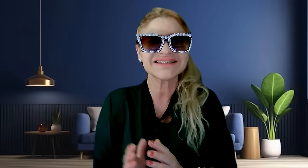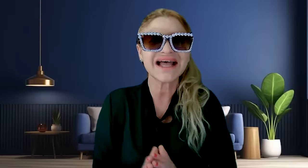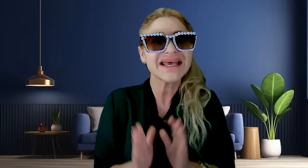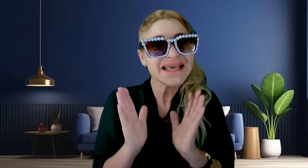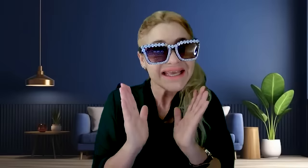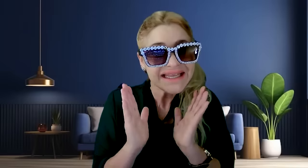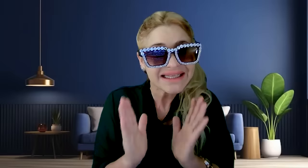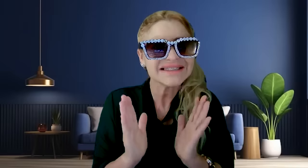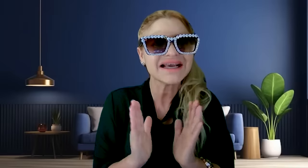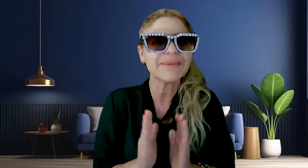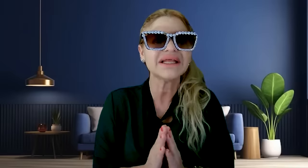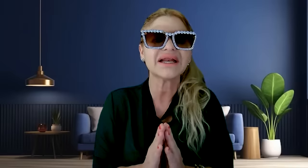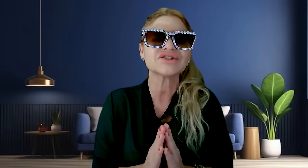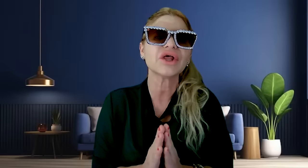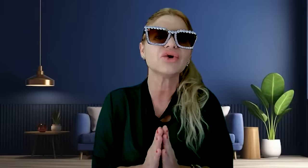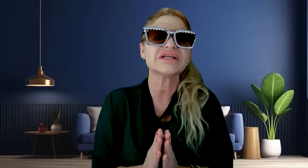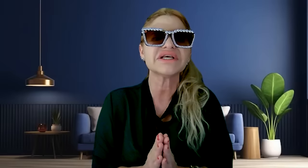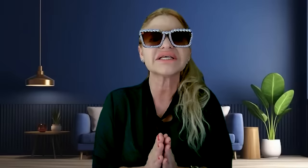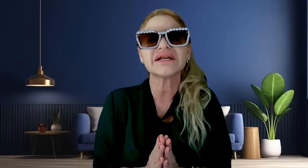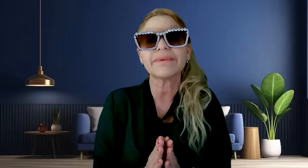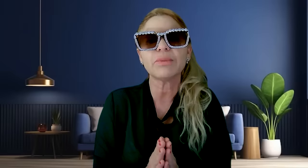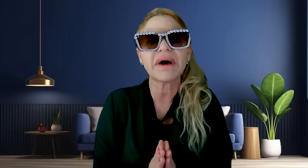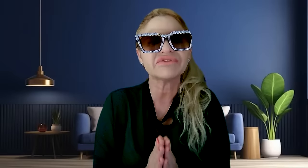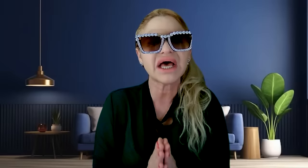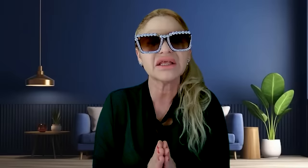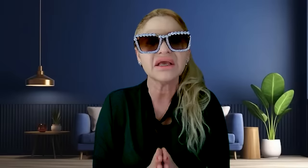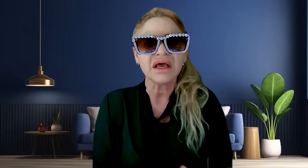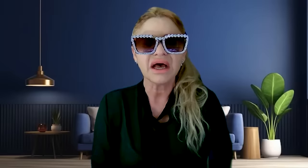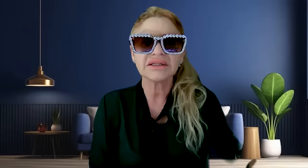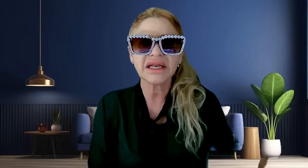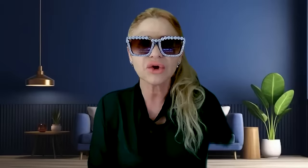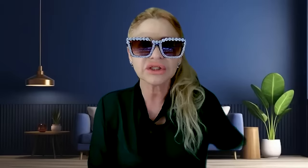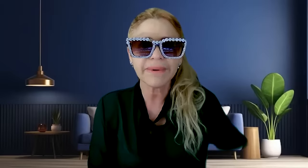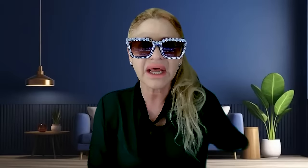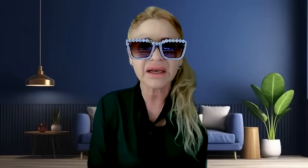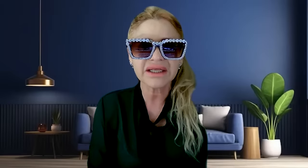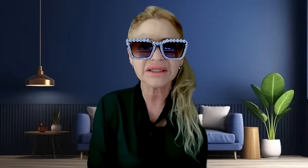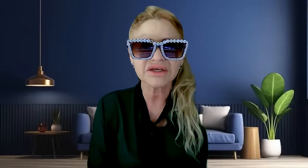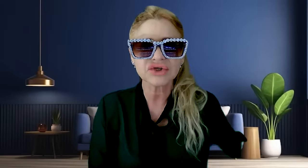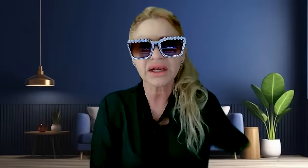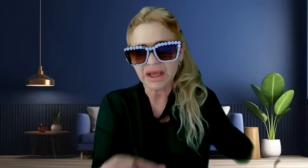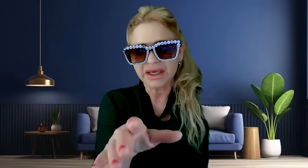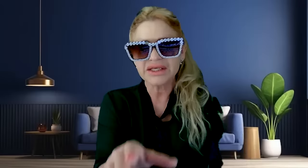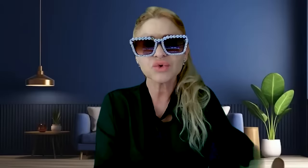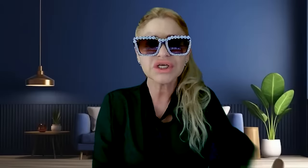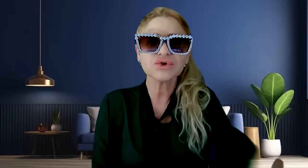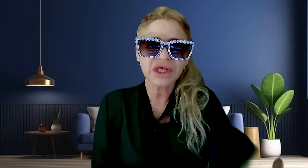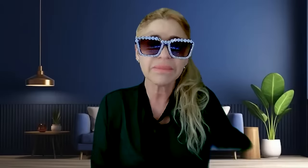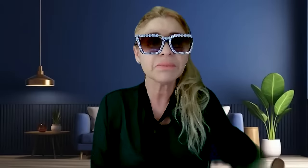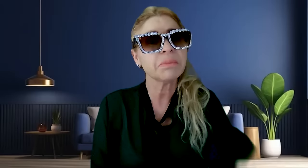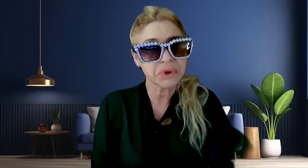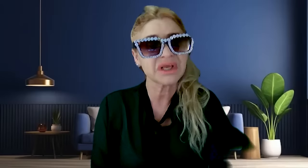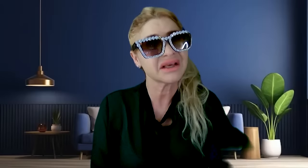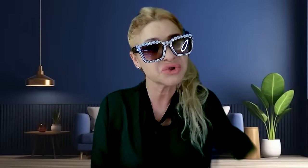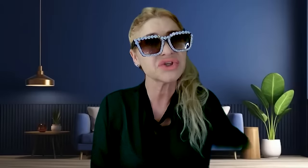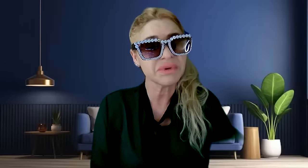vez está intrínsecamente relacionado con las fiestas del rapero Puff Daddy, ante la Corte Penal Internacional. Escuchen ustedes